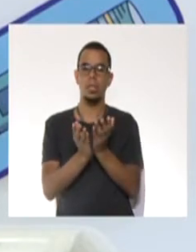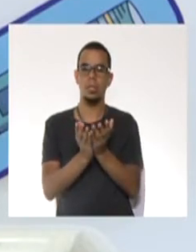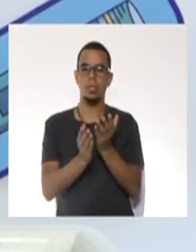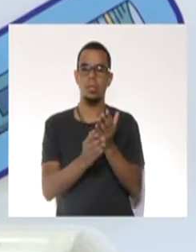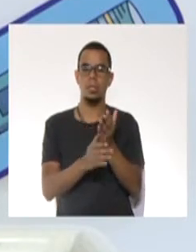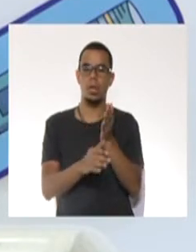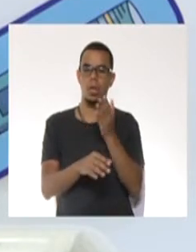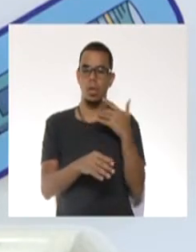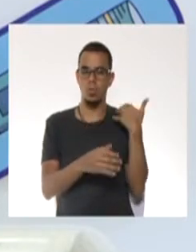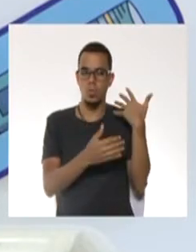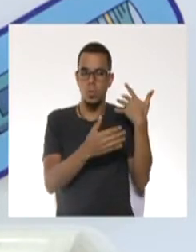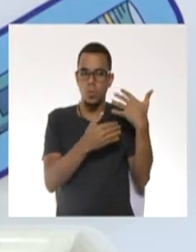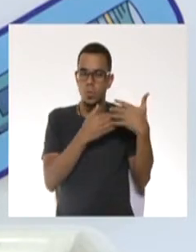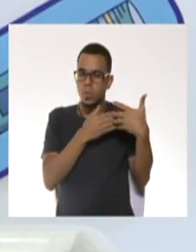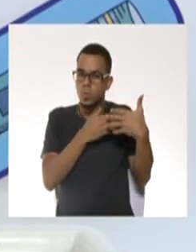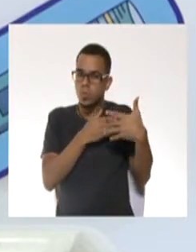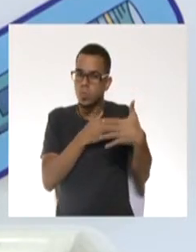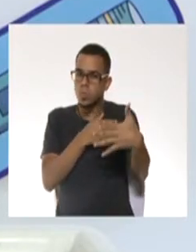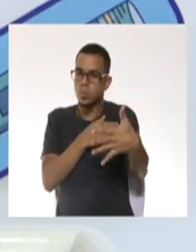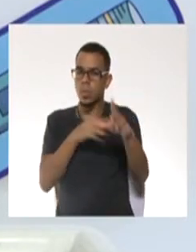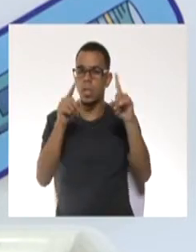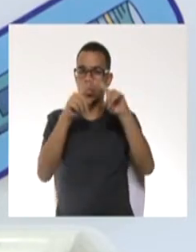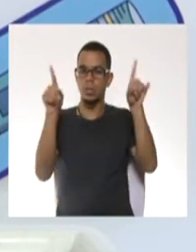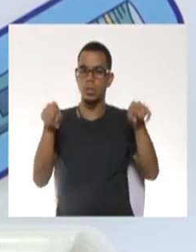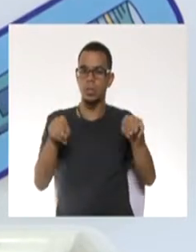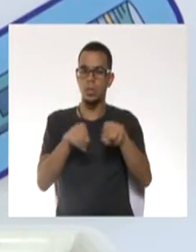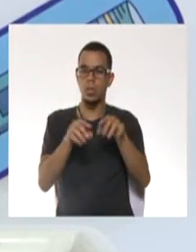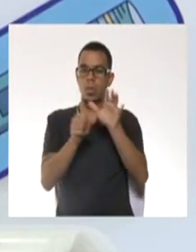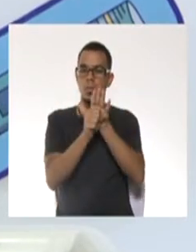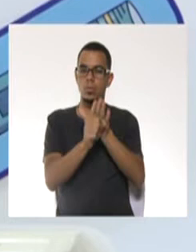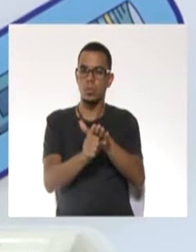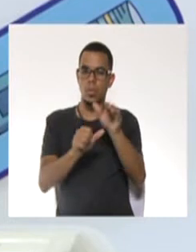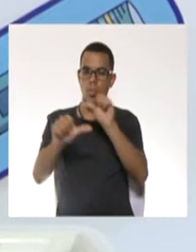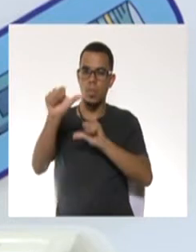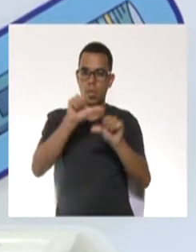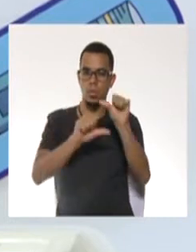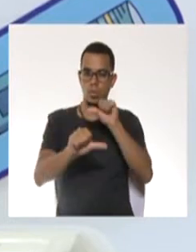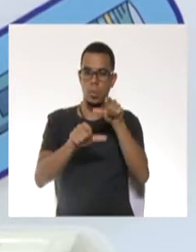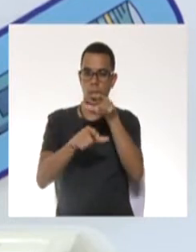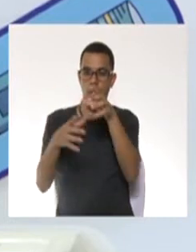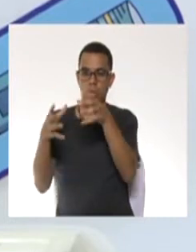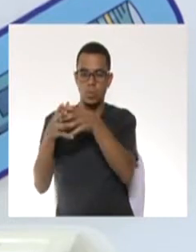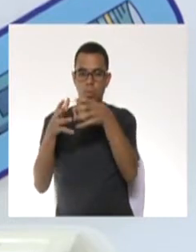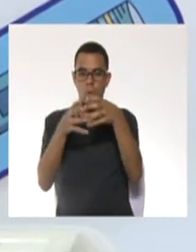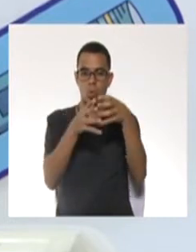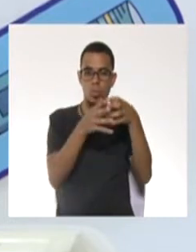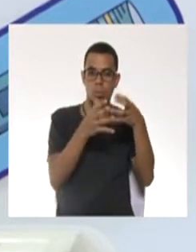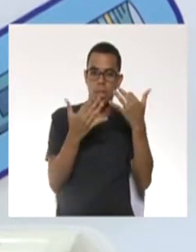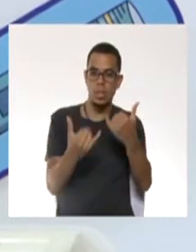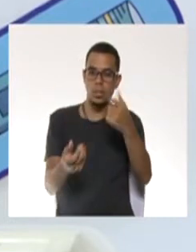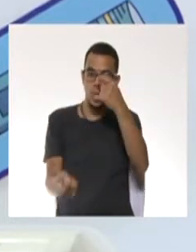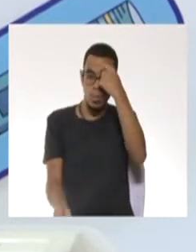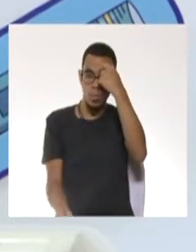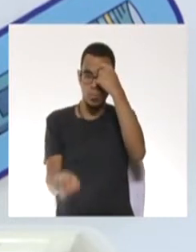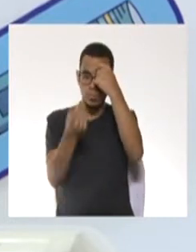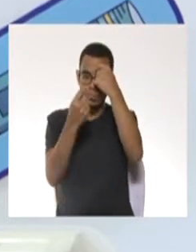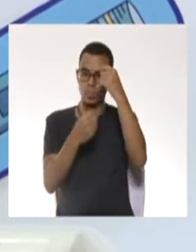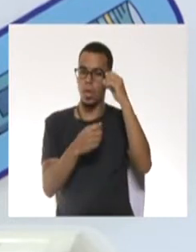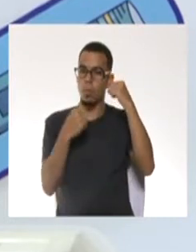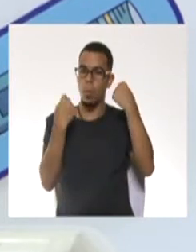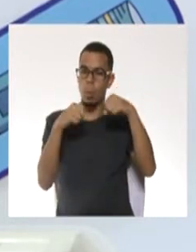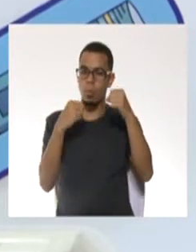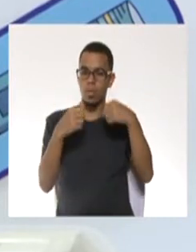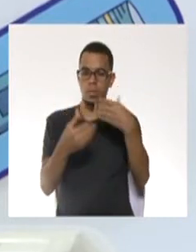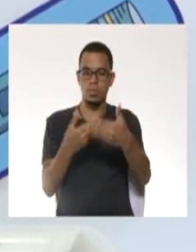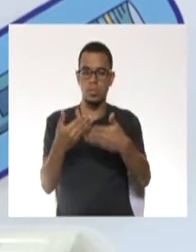viendo acerca de la tabla periódica, ¿sí? En esos grupos que hemos conocido de la tabla periódica, donde